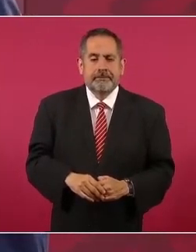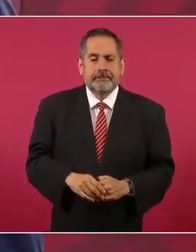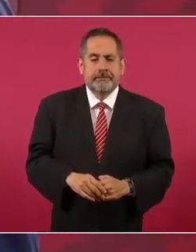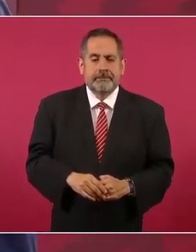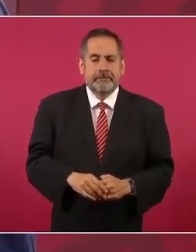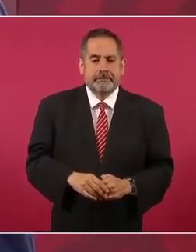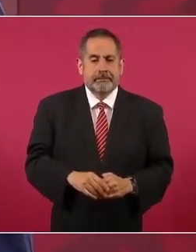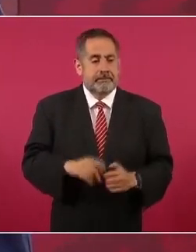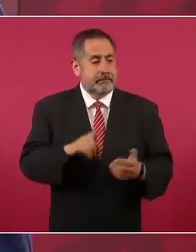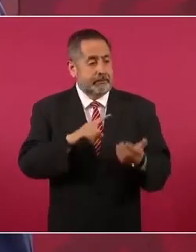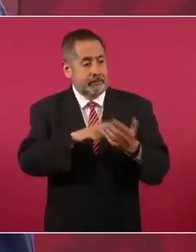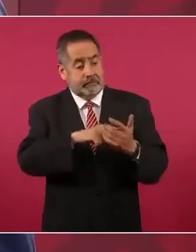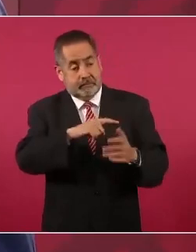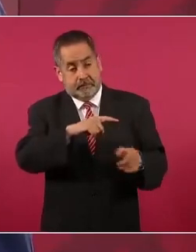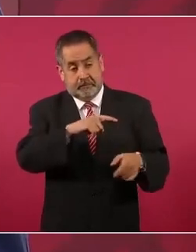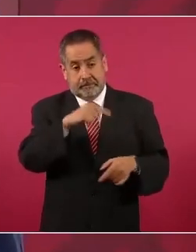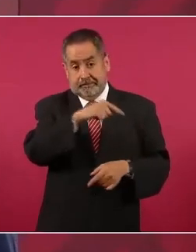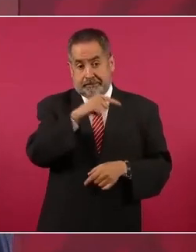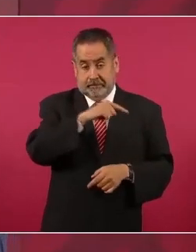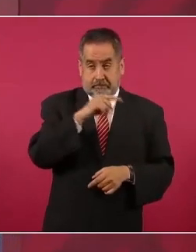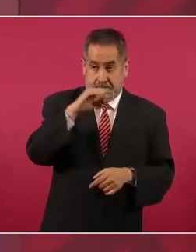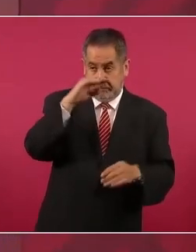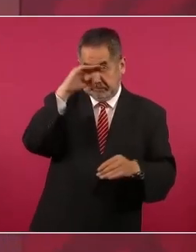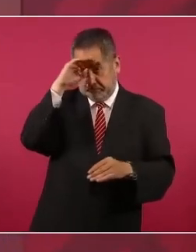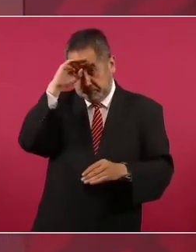su conocimiento de economía